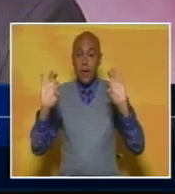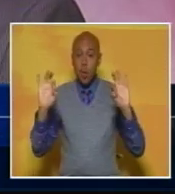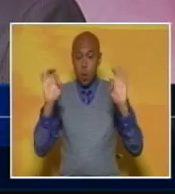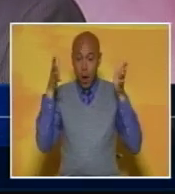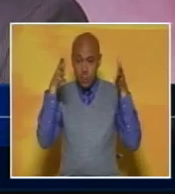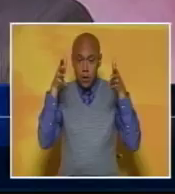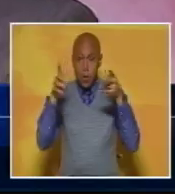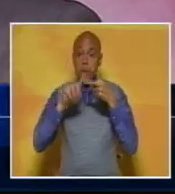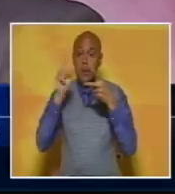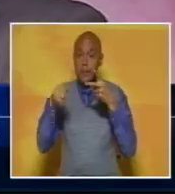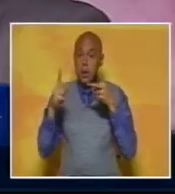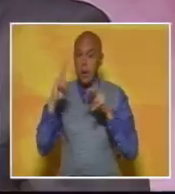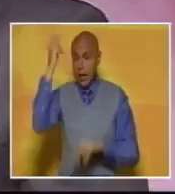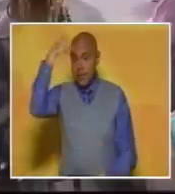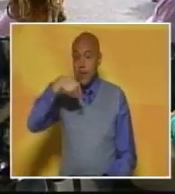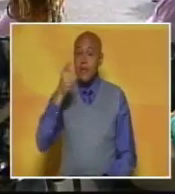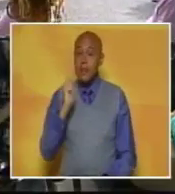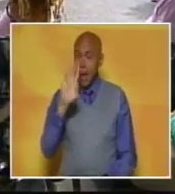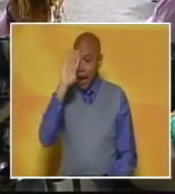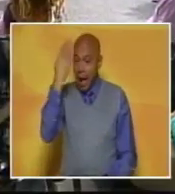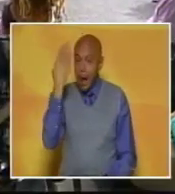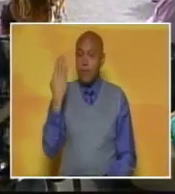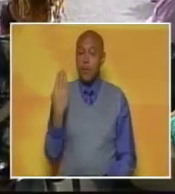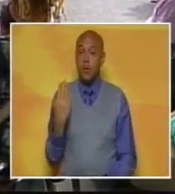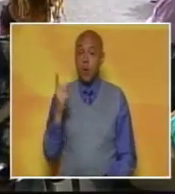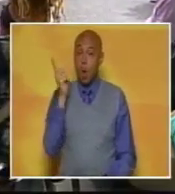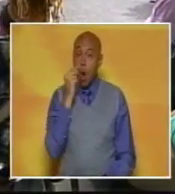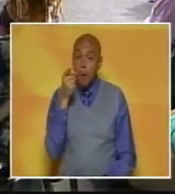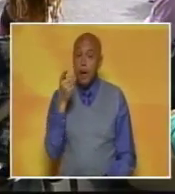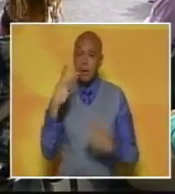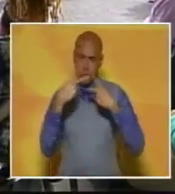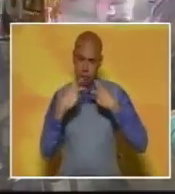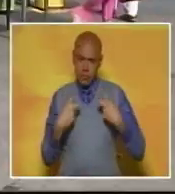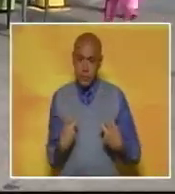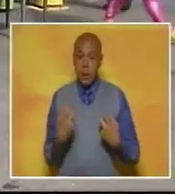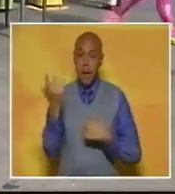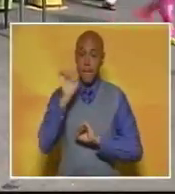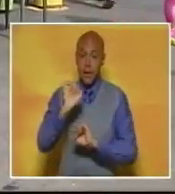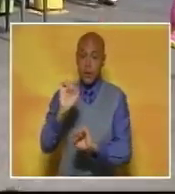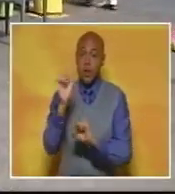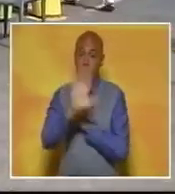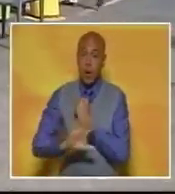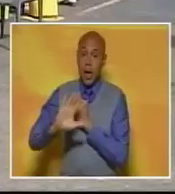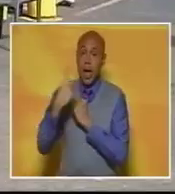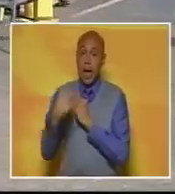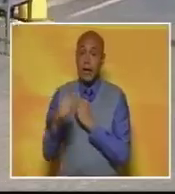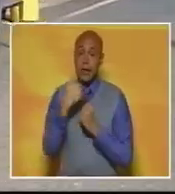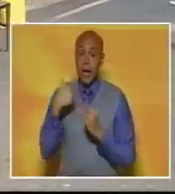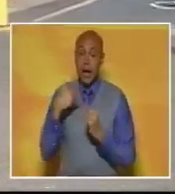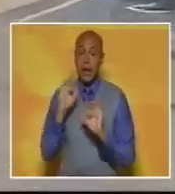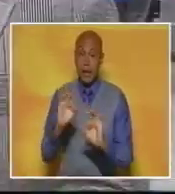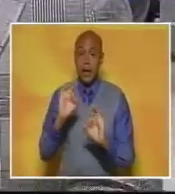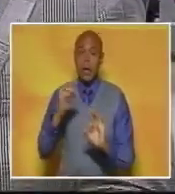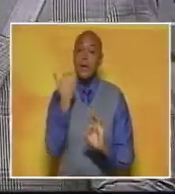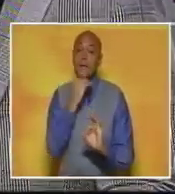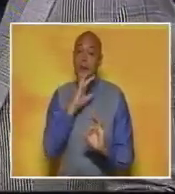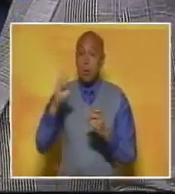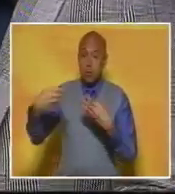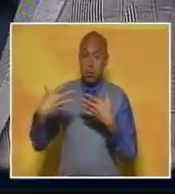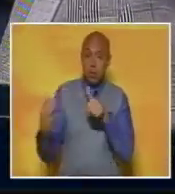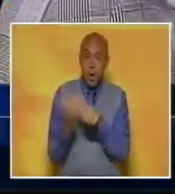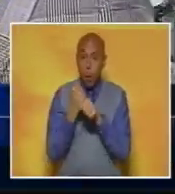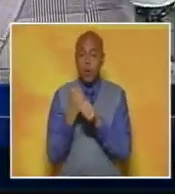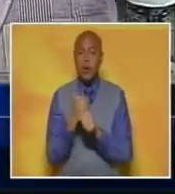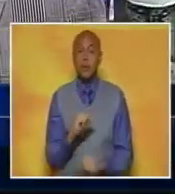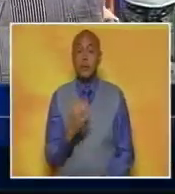pesquisa de cambios de estilo de vida. Esta jornada de prevención se realizó la campaña clínica móvil para el despistaje de esta enfermedad. Esta unidad